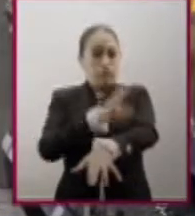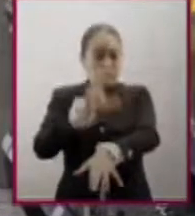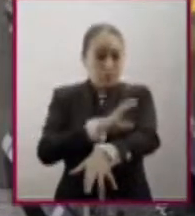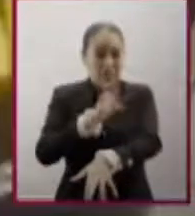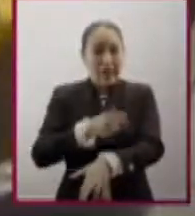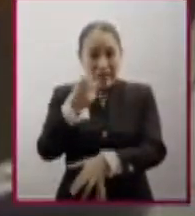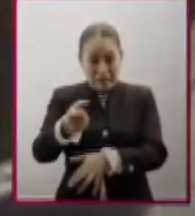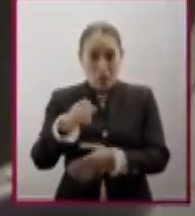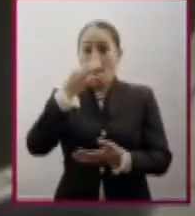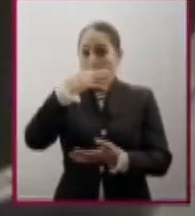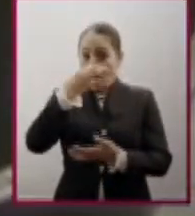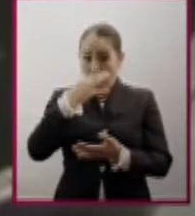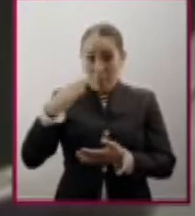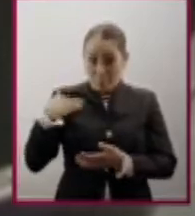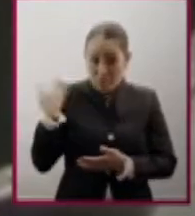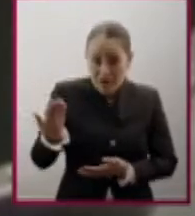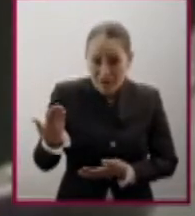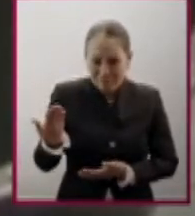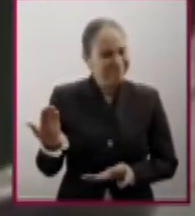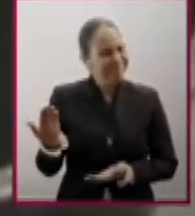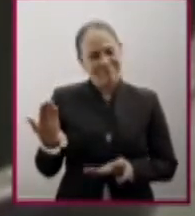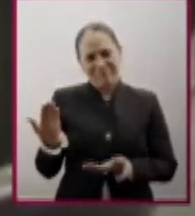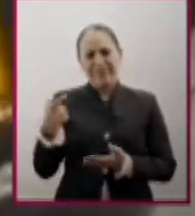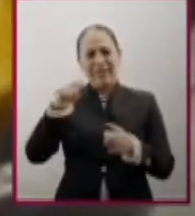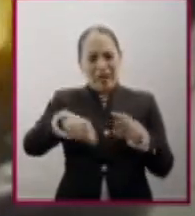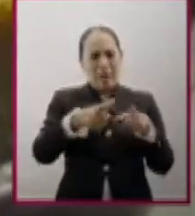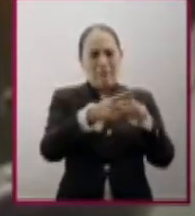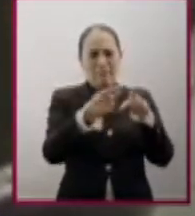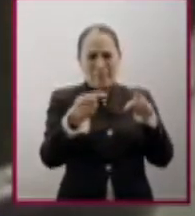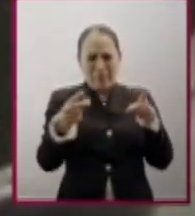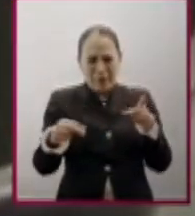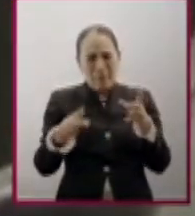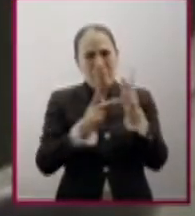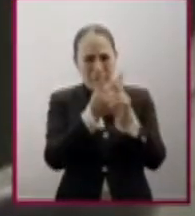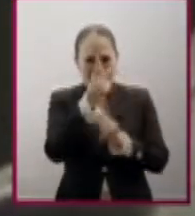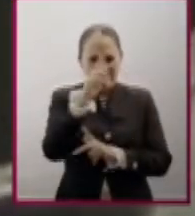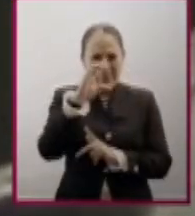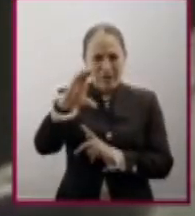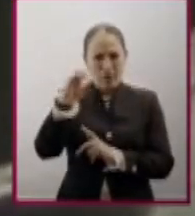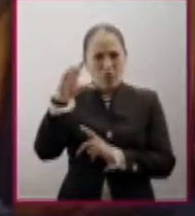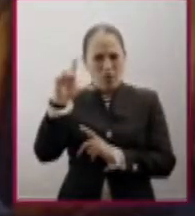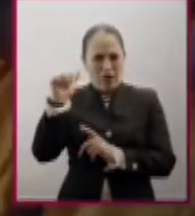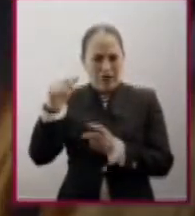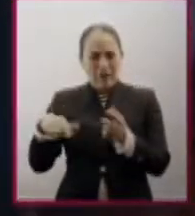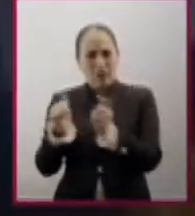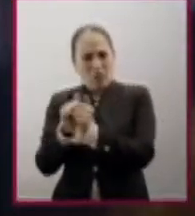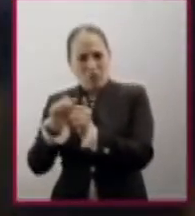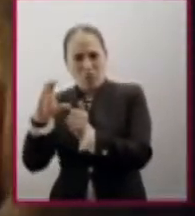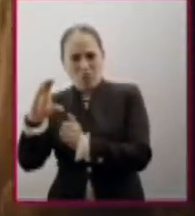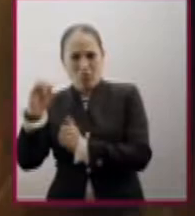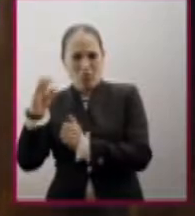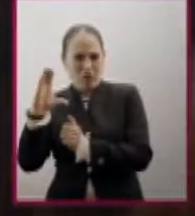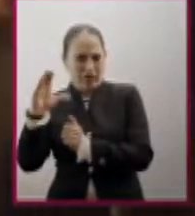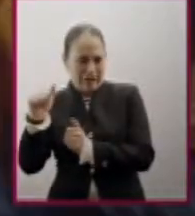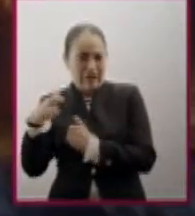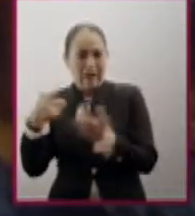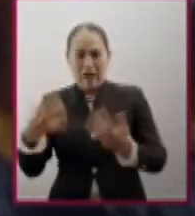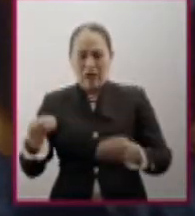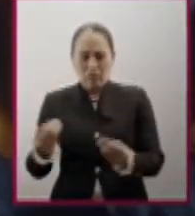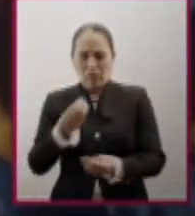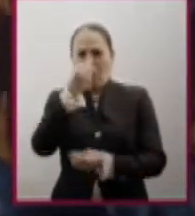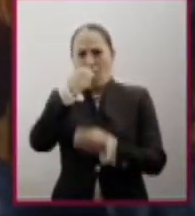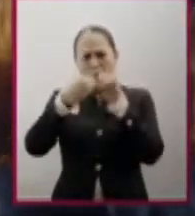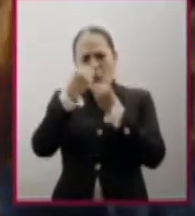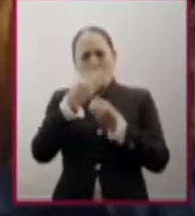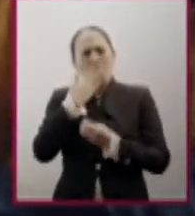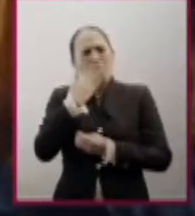milagrosas. La mezcla del extracto de hoja de coca con nuez de cola era un estimulante perfecto, pero tenía un